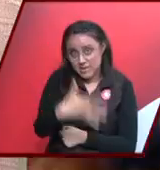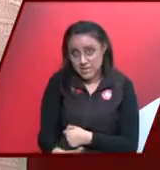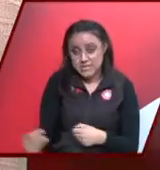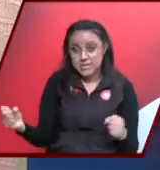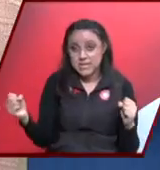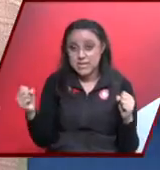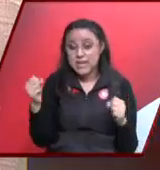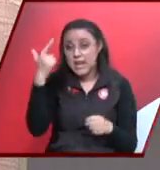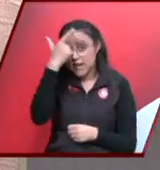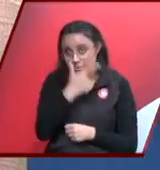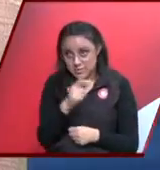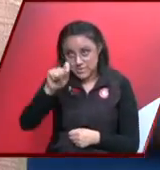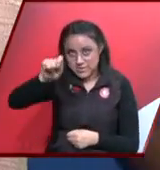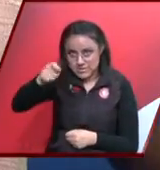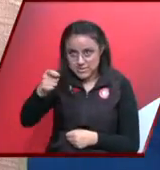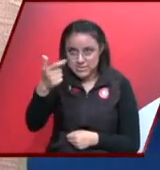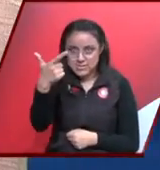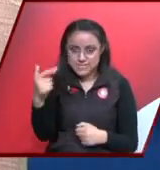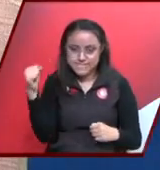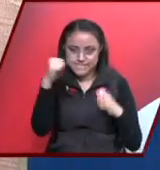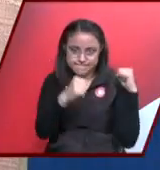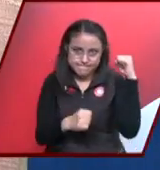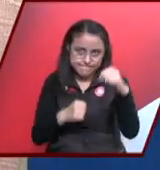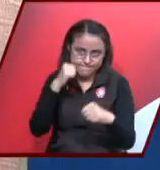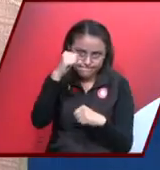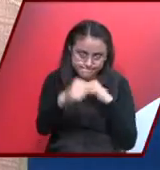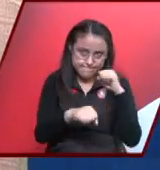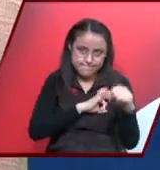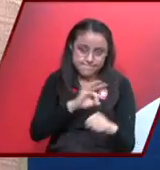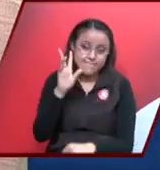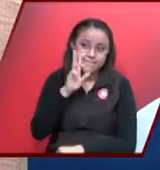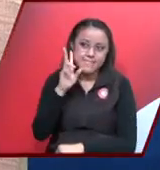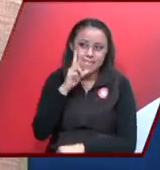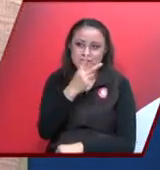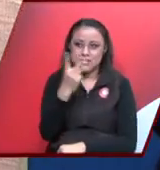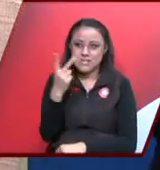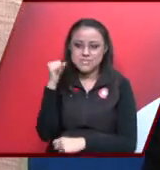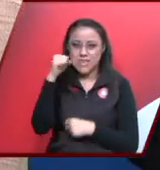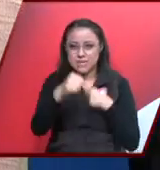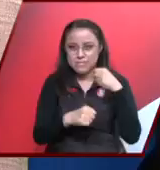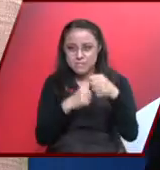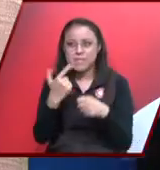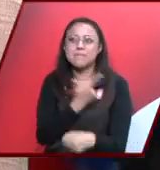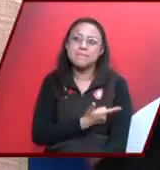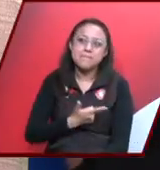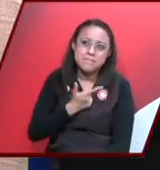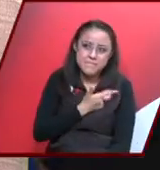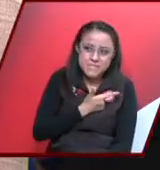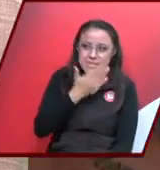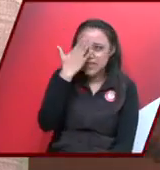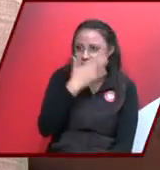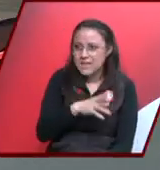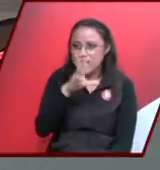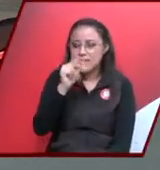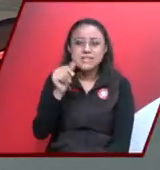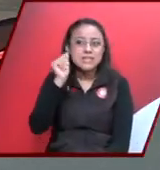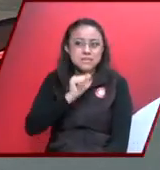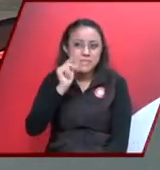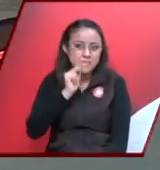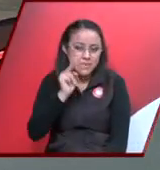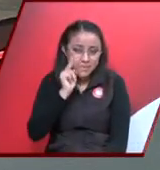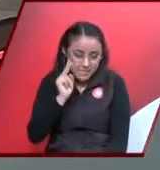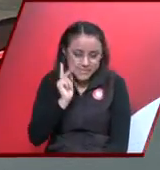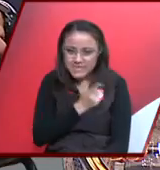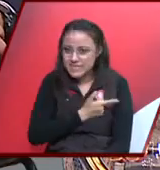noche, en la Casa del Boxeo, a través del 7, va a poder ver a estos salvajes. Los gozo mucho. Abusan de que saben que no me los pierdo y los